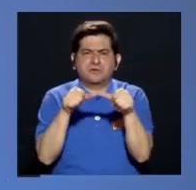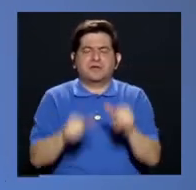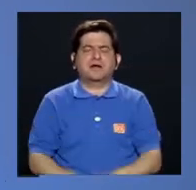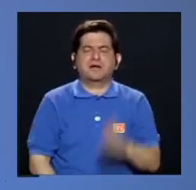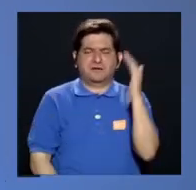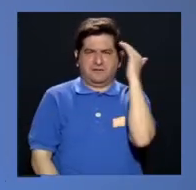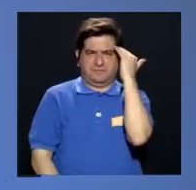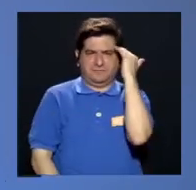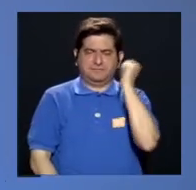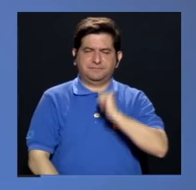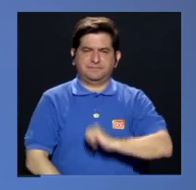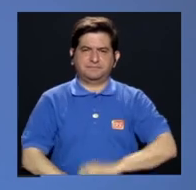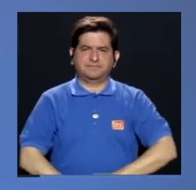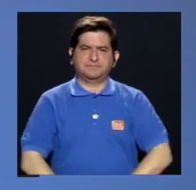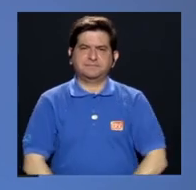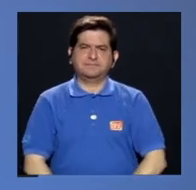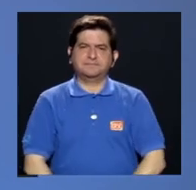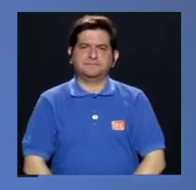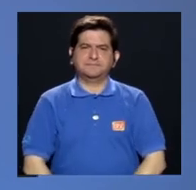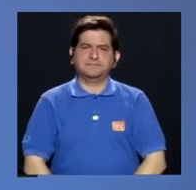del conocimiento.